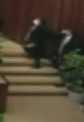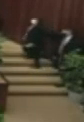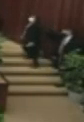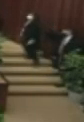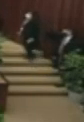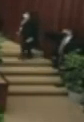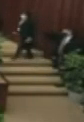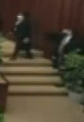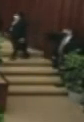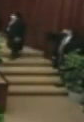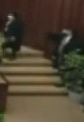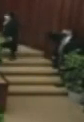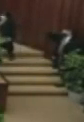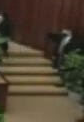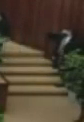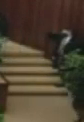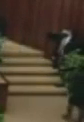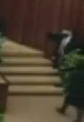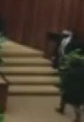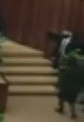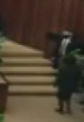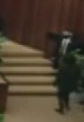una...